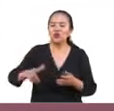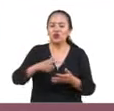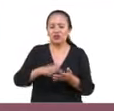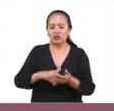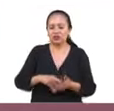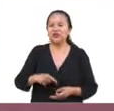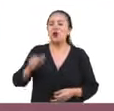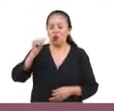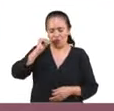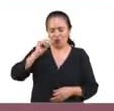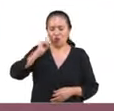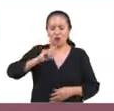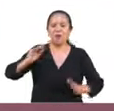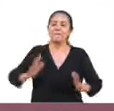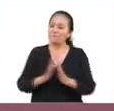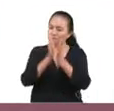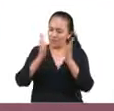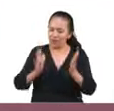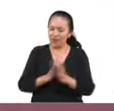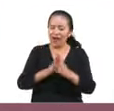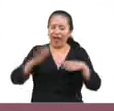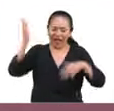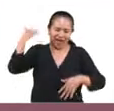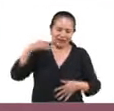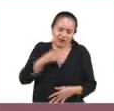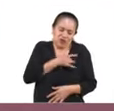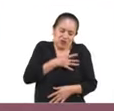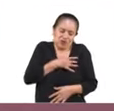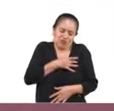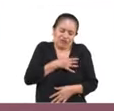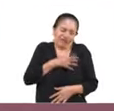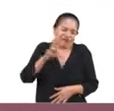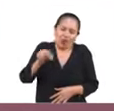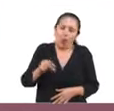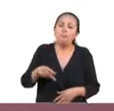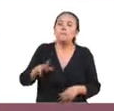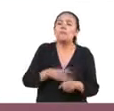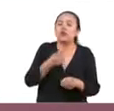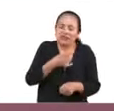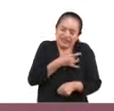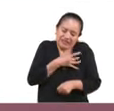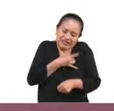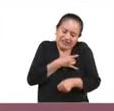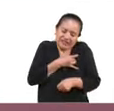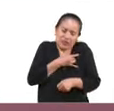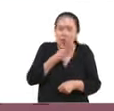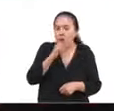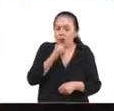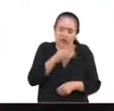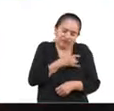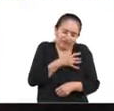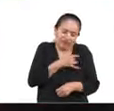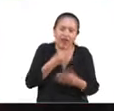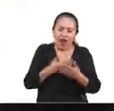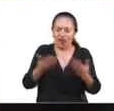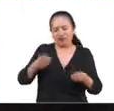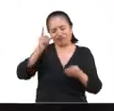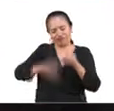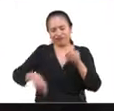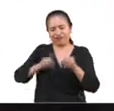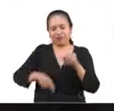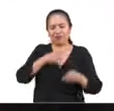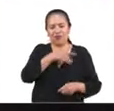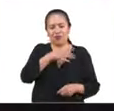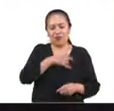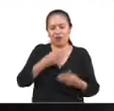Son participativas, están venciendo el miedo, porque el miedo es el principal enemigo de las mujeres. Hay cambios en